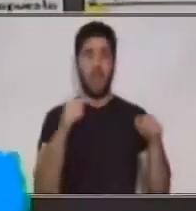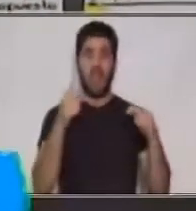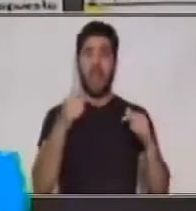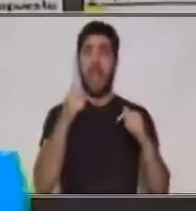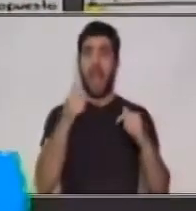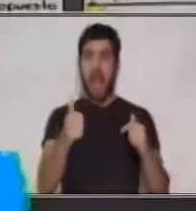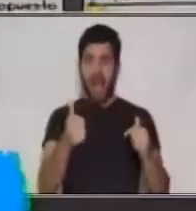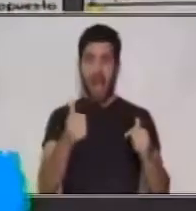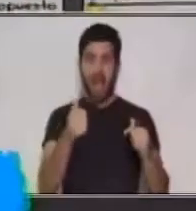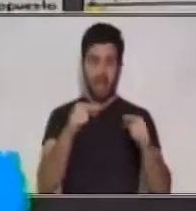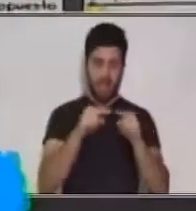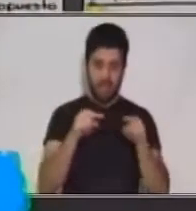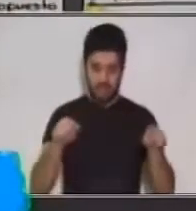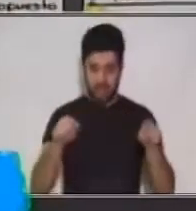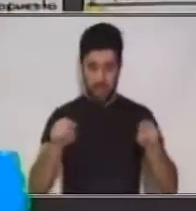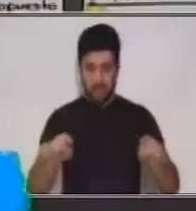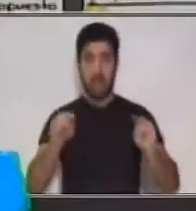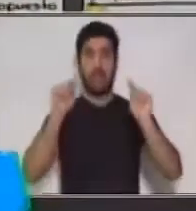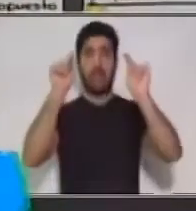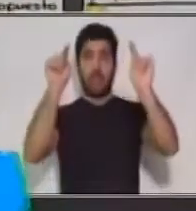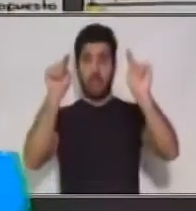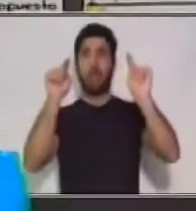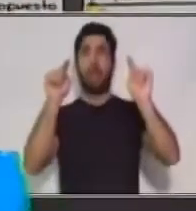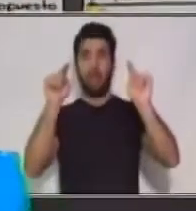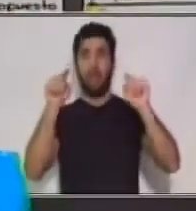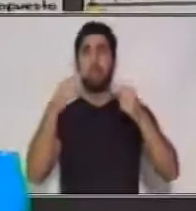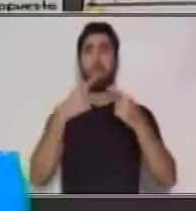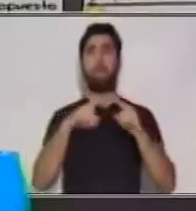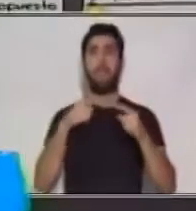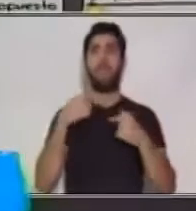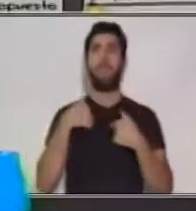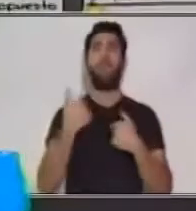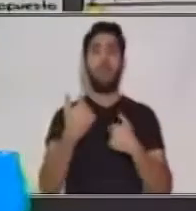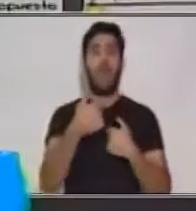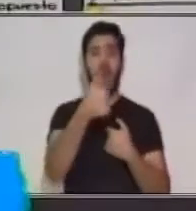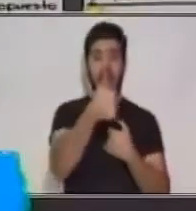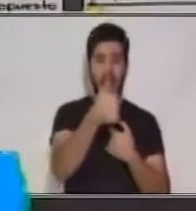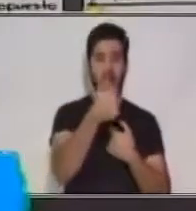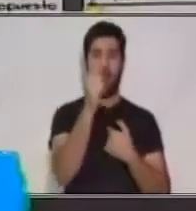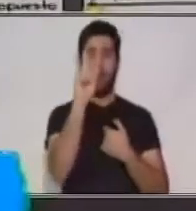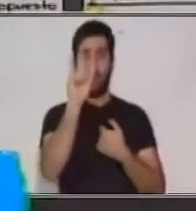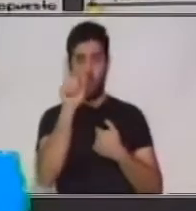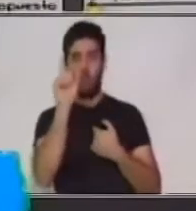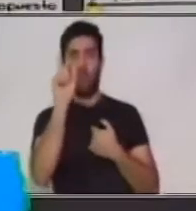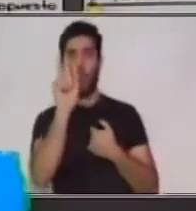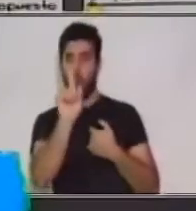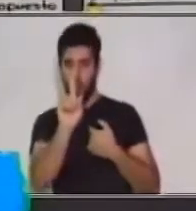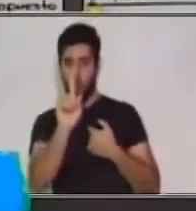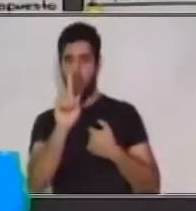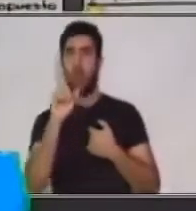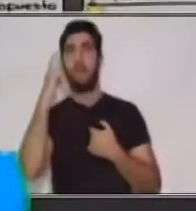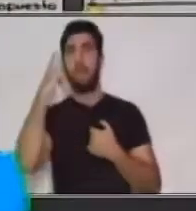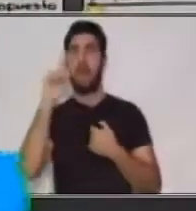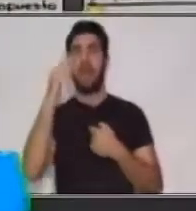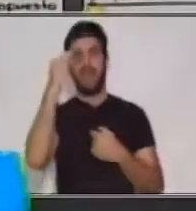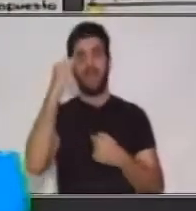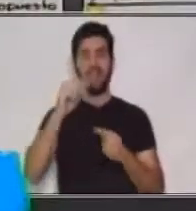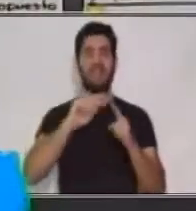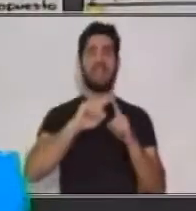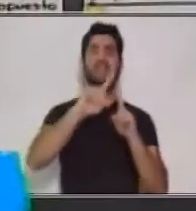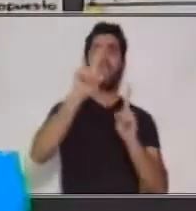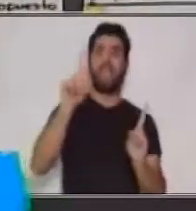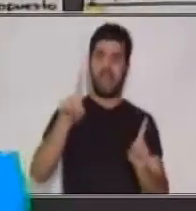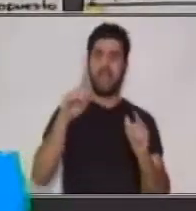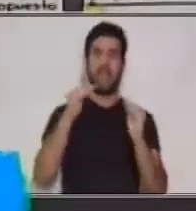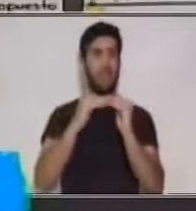ser congruente con este otro lado A, pero yo le voy a colocar a este A' para poder diferenciarlos, pero también